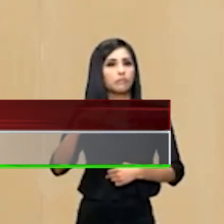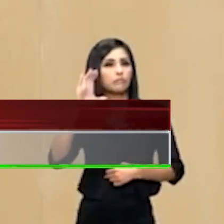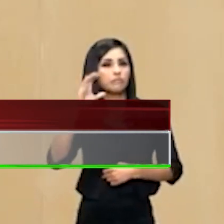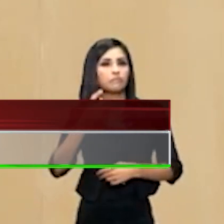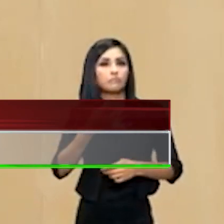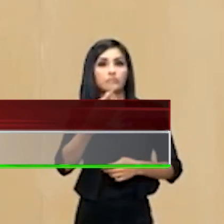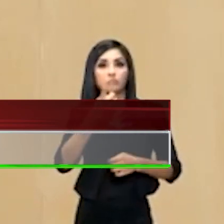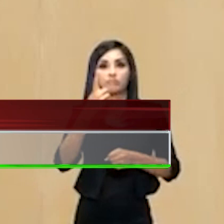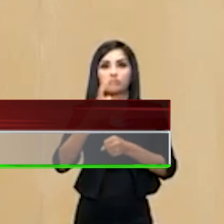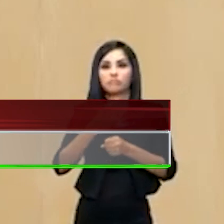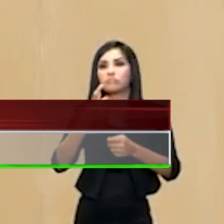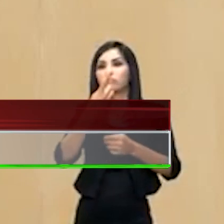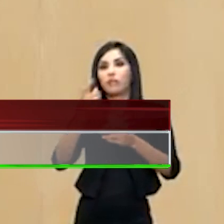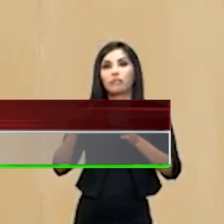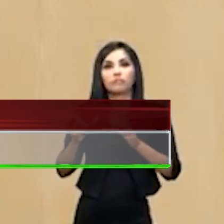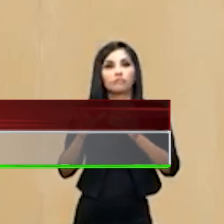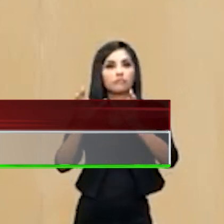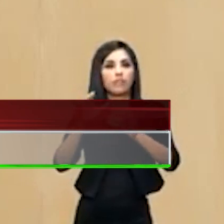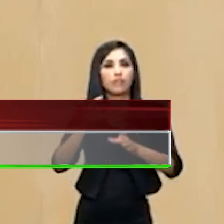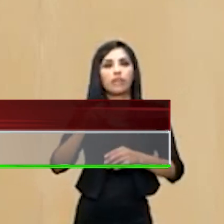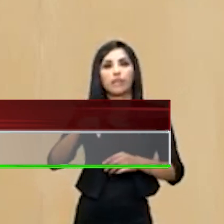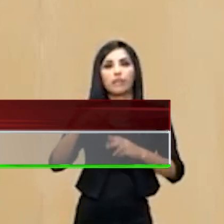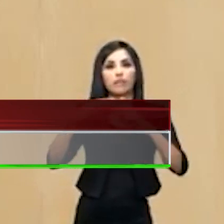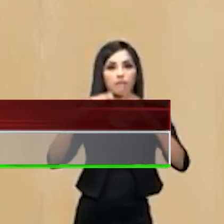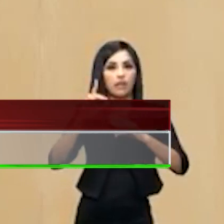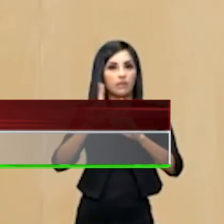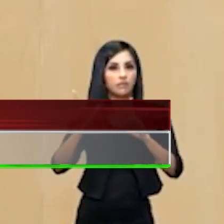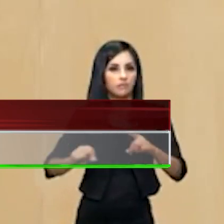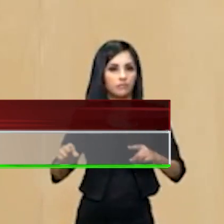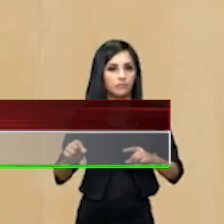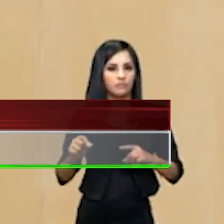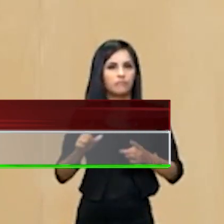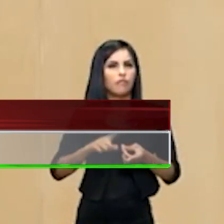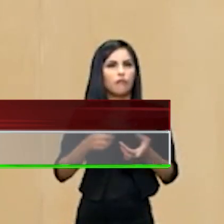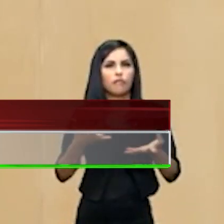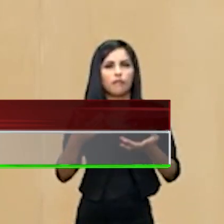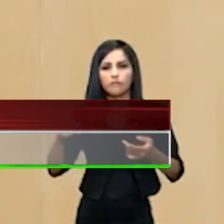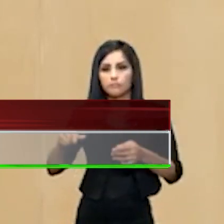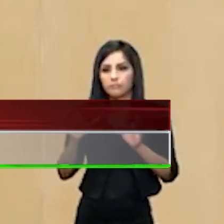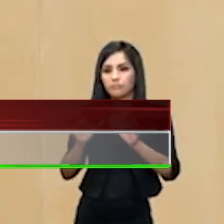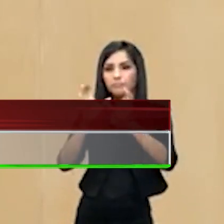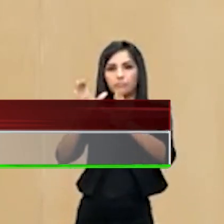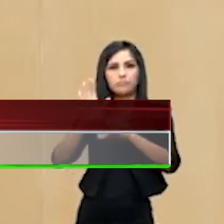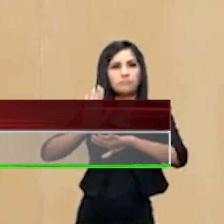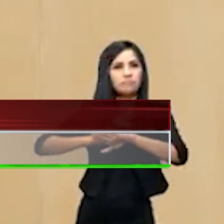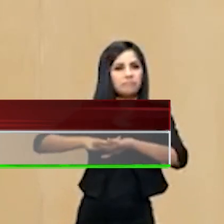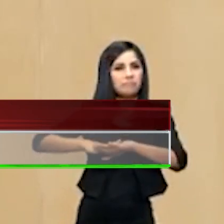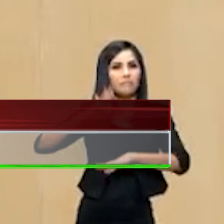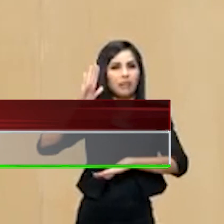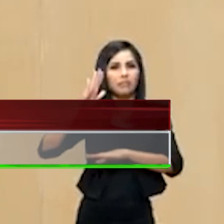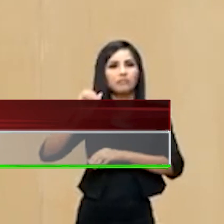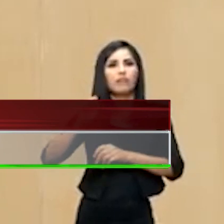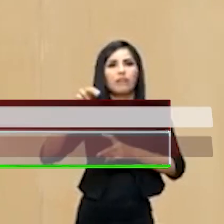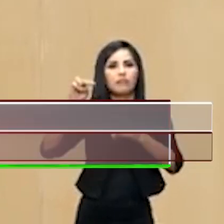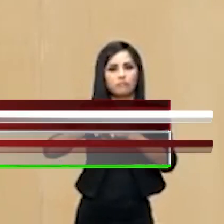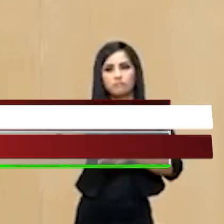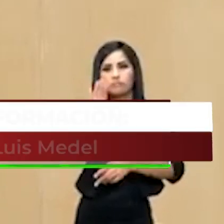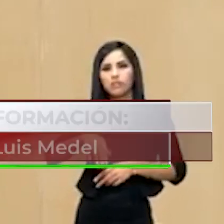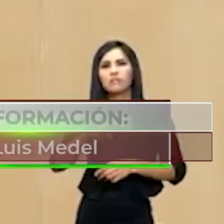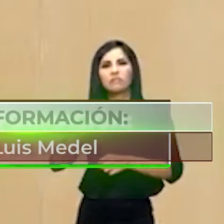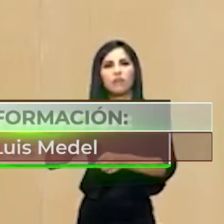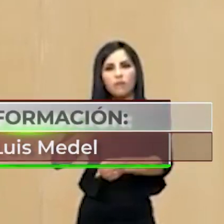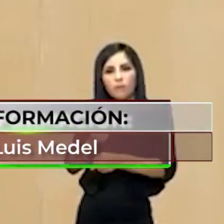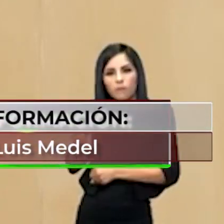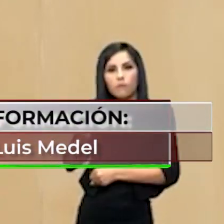caso extraordinario a nivel nacional, en donde se clasifican mucho más homicidios dolosos